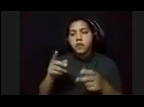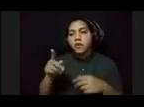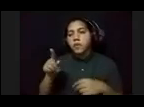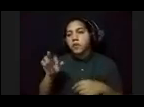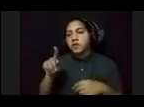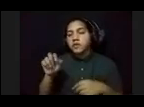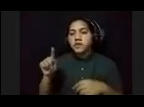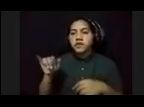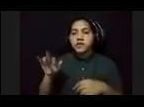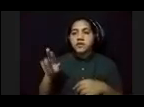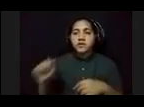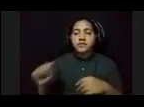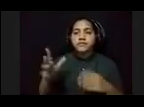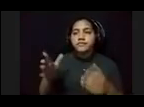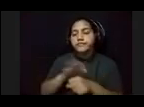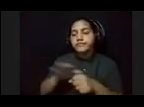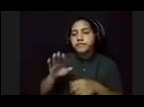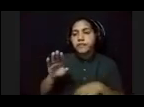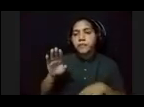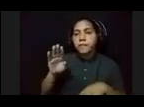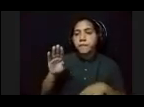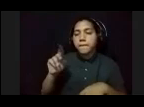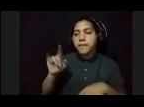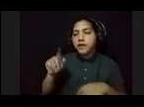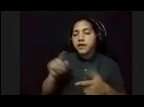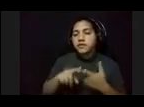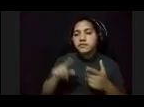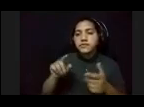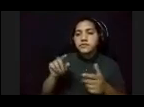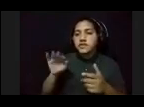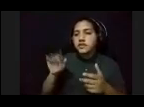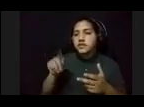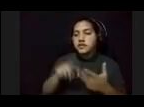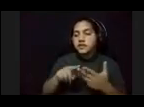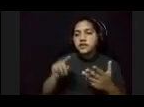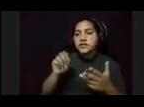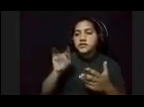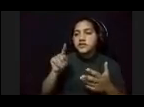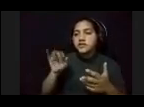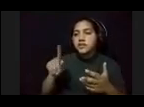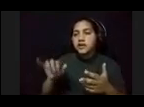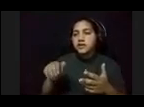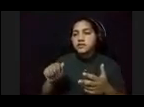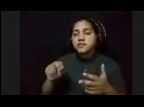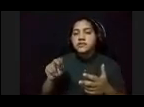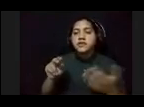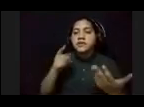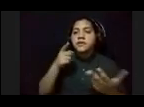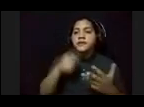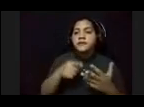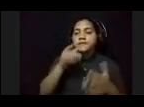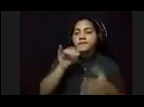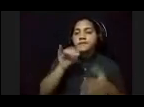las barriadas Melilla, Trastalleres y San Ciprián de Santurce. Las mismas pues, fueron catalogadas como los sectores